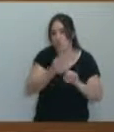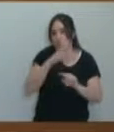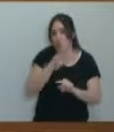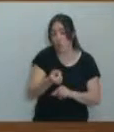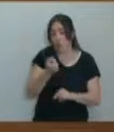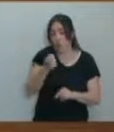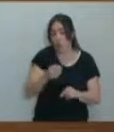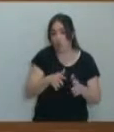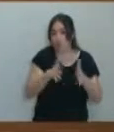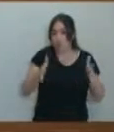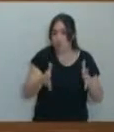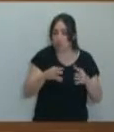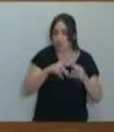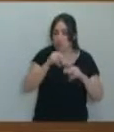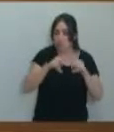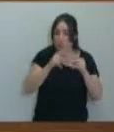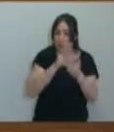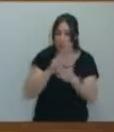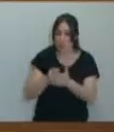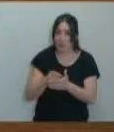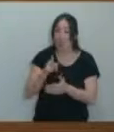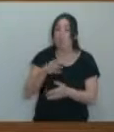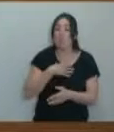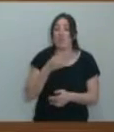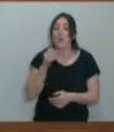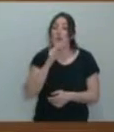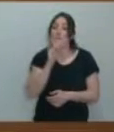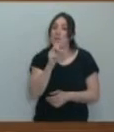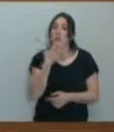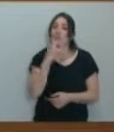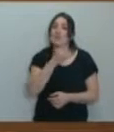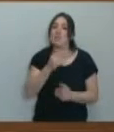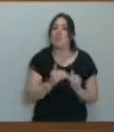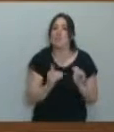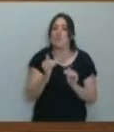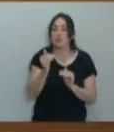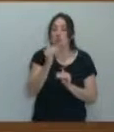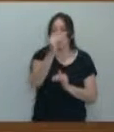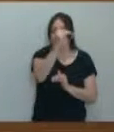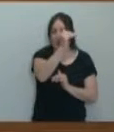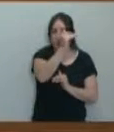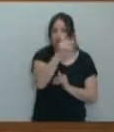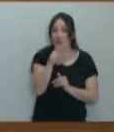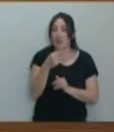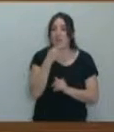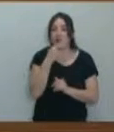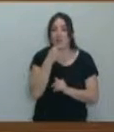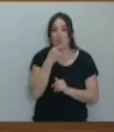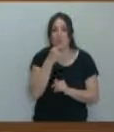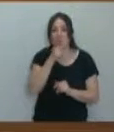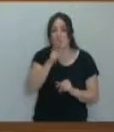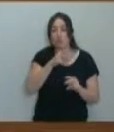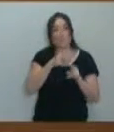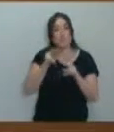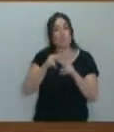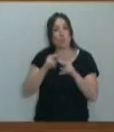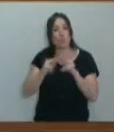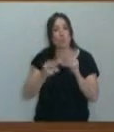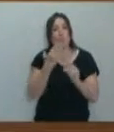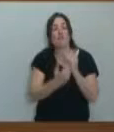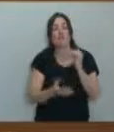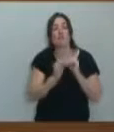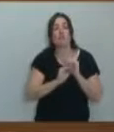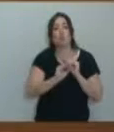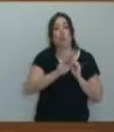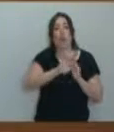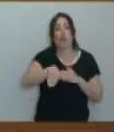agravar si aumenta el endeudamiento del puerto. Ahí dicen, los errores de los políticos nos los están pasando a los privados